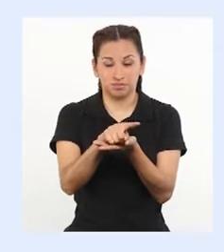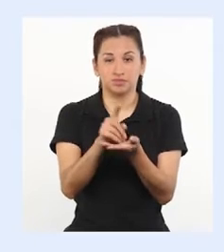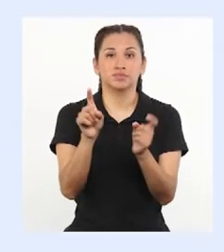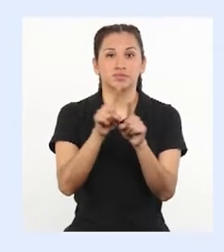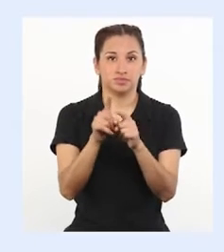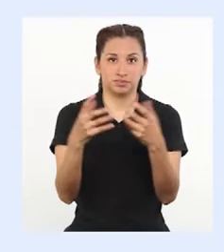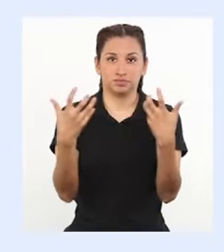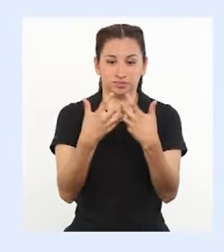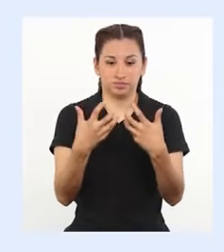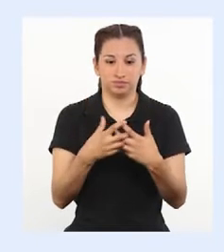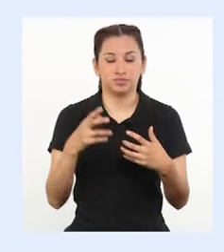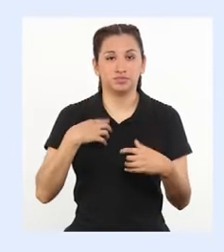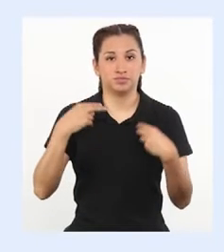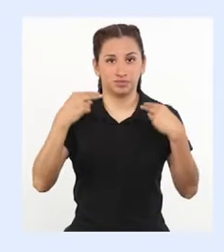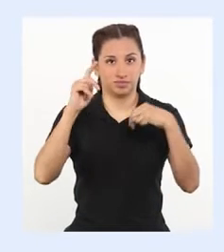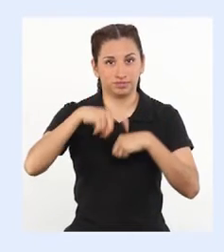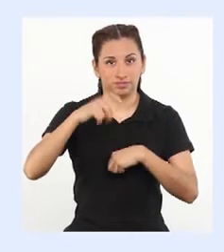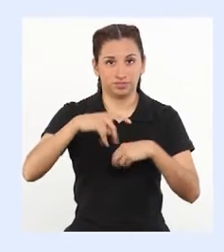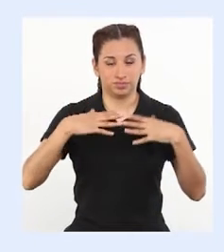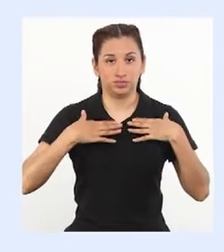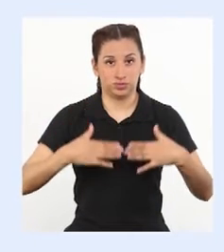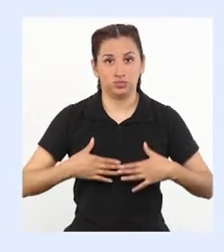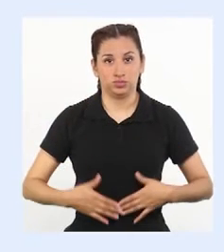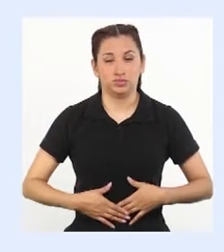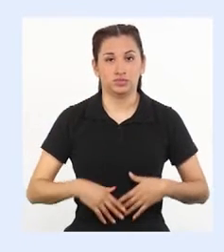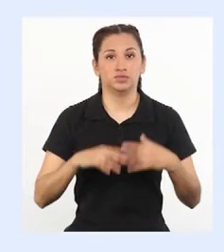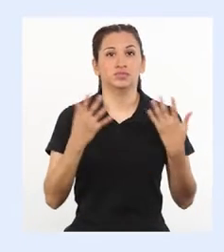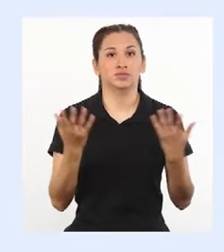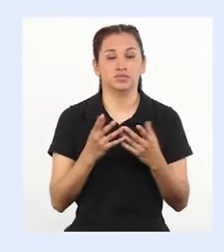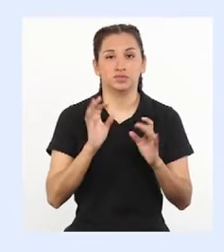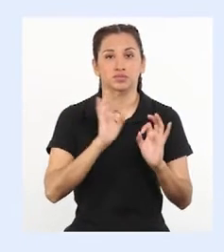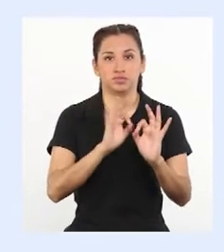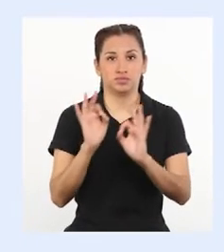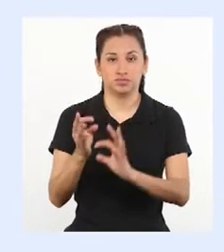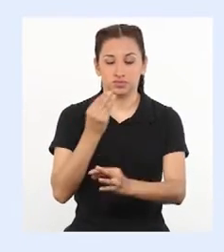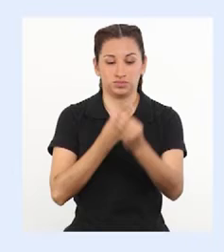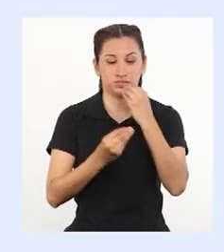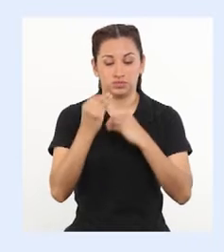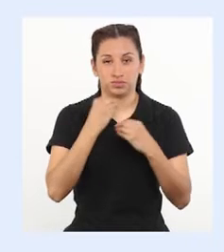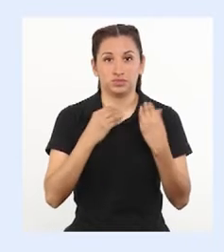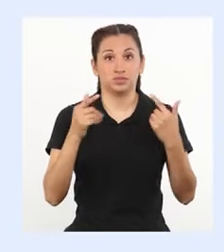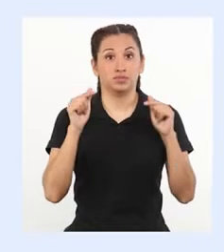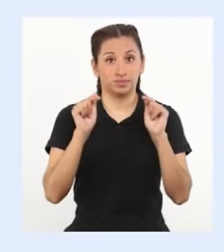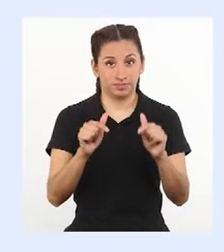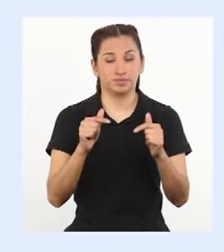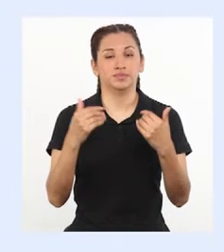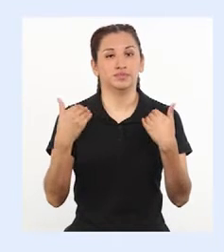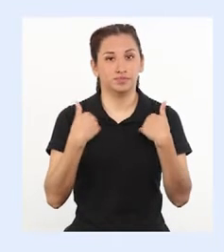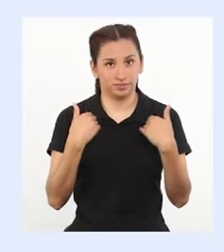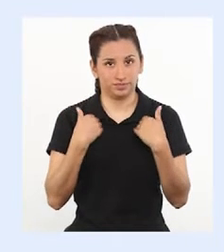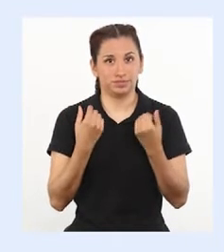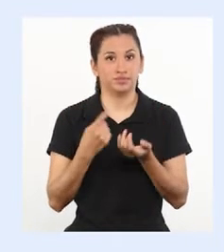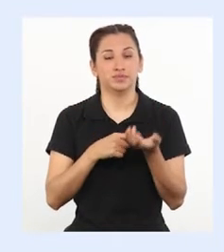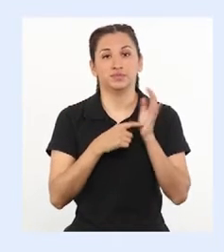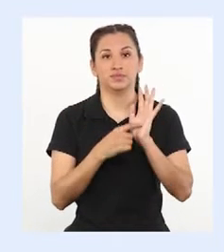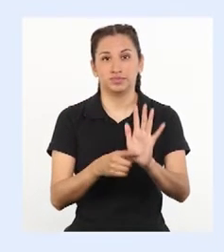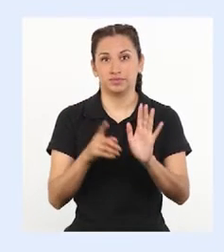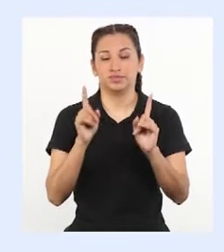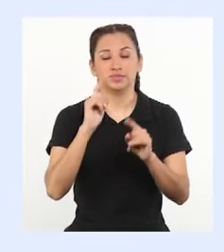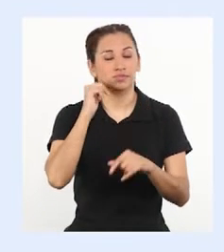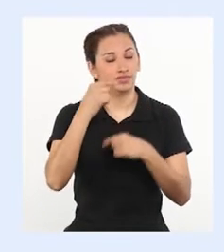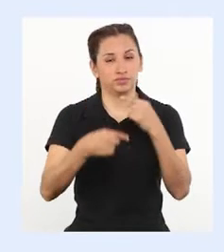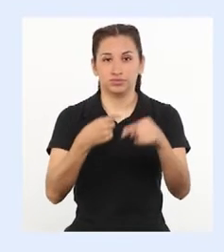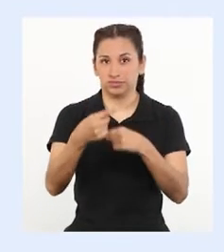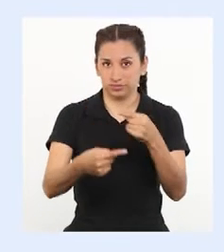mantener las necesidades nutricionales del organismo en función del consumo energético que éste realiza con